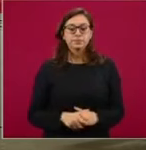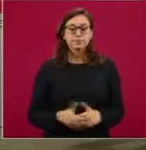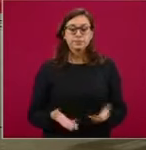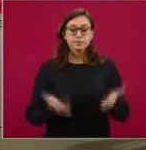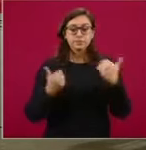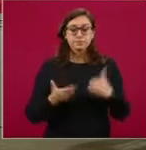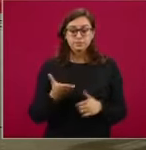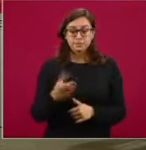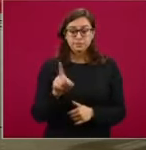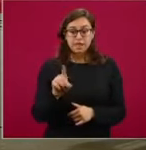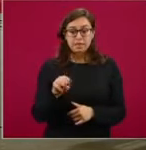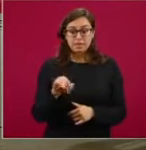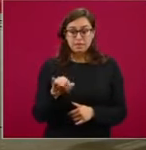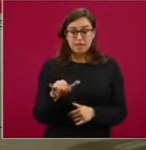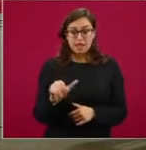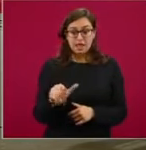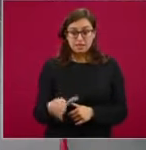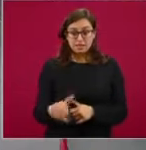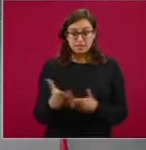Duarte.